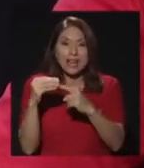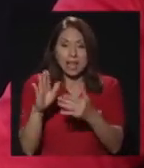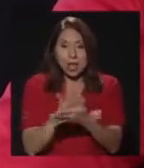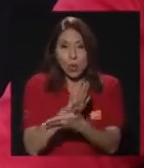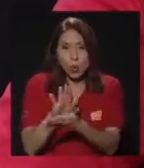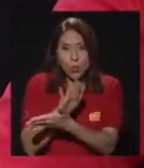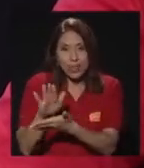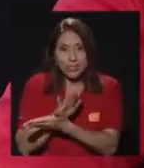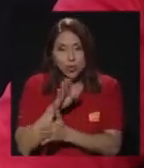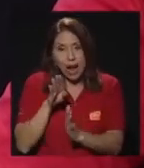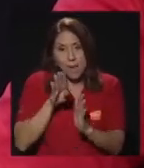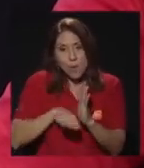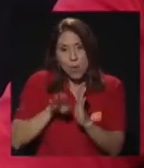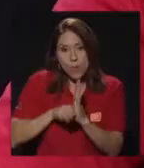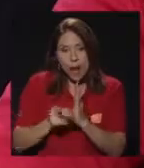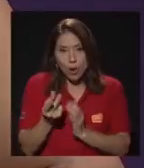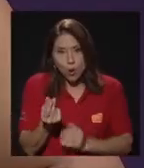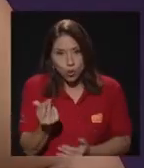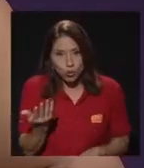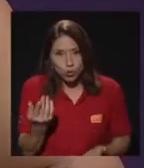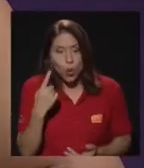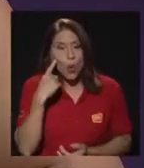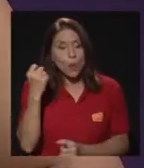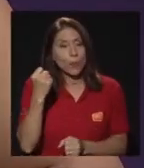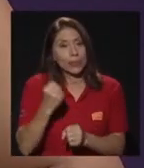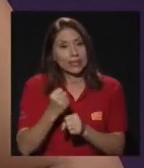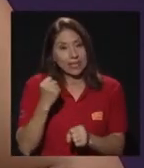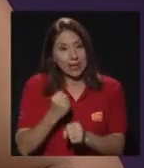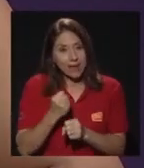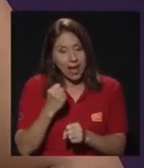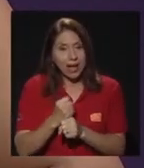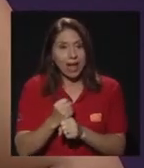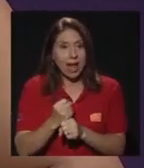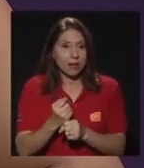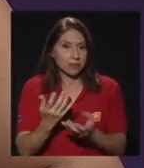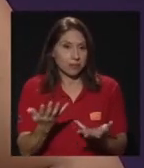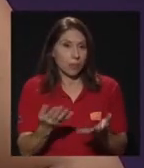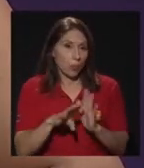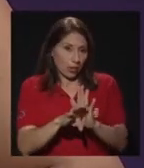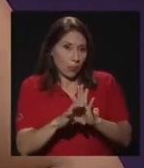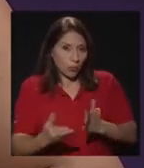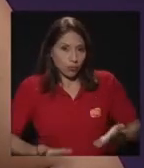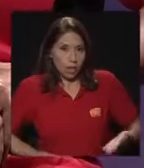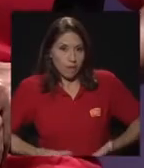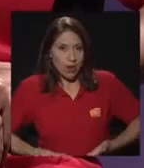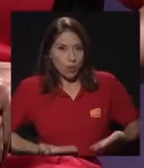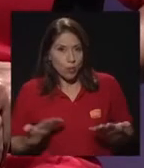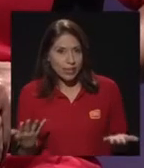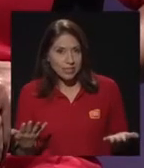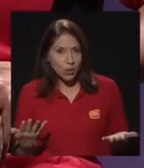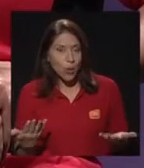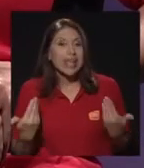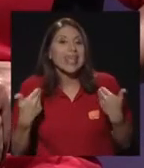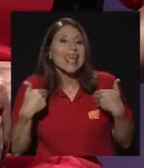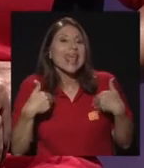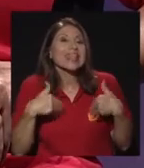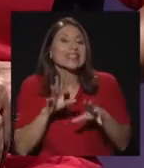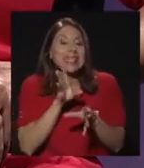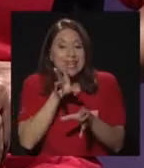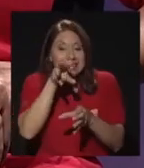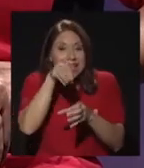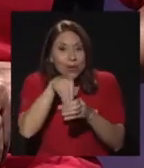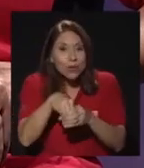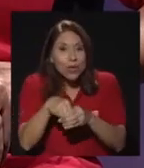bajos costos, dado que se trabaja en labores como el trabajo doméstico, que ni siquiera está en el salario